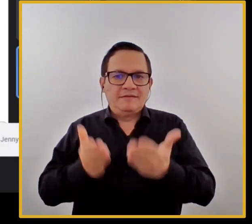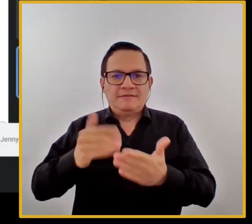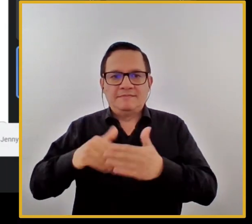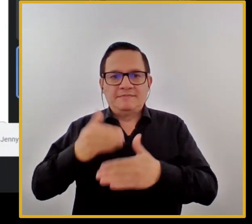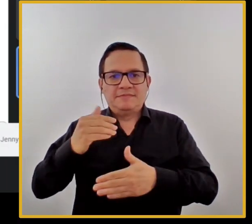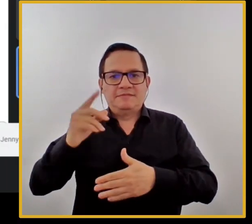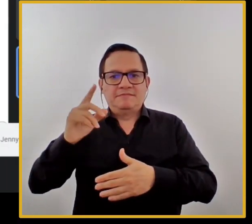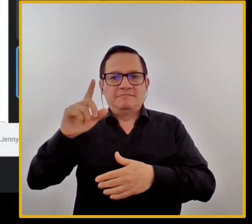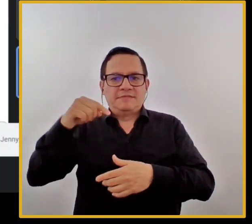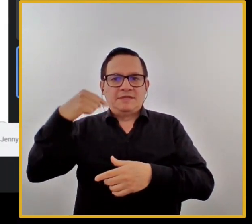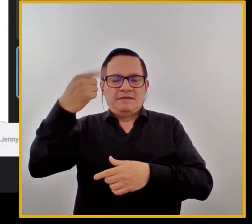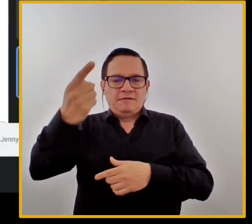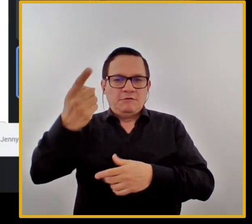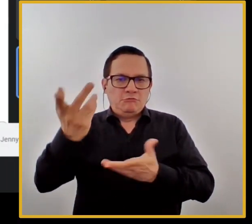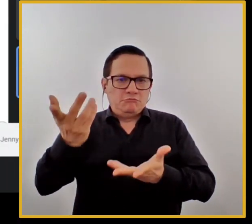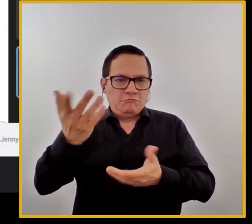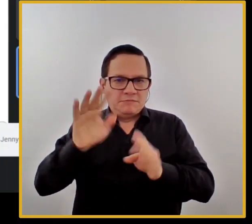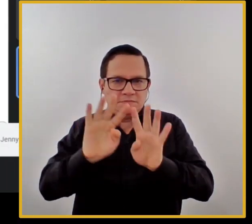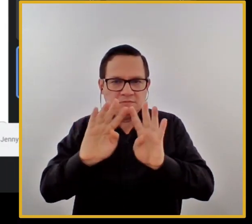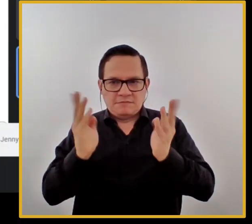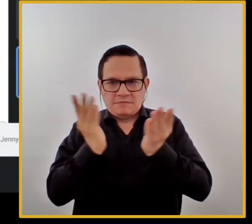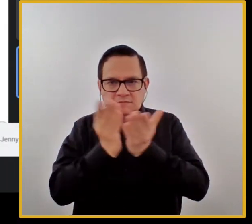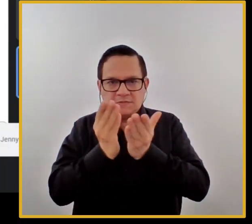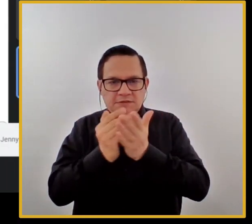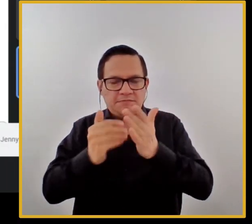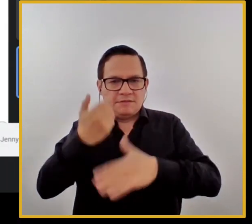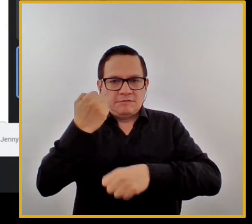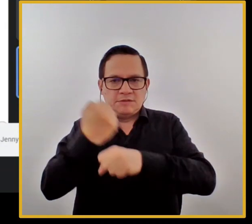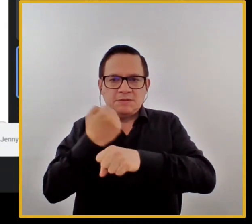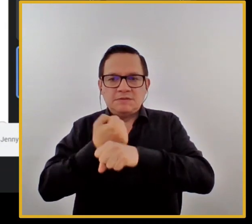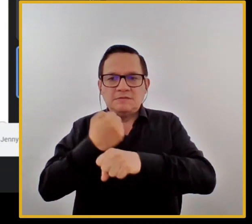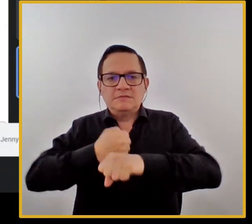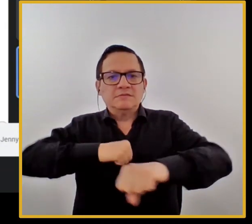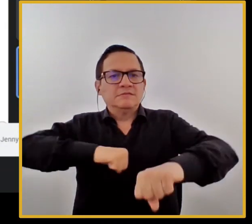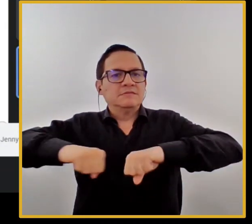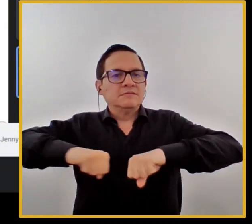partir de los CIPAS se van a comenzar a trabajar